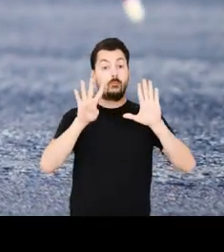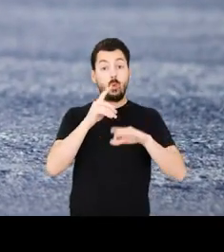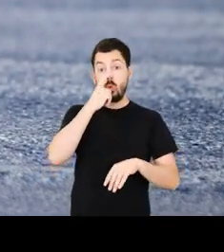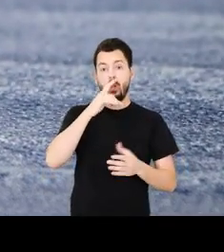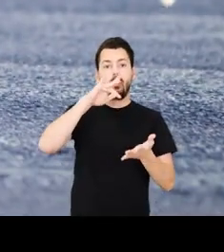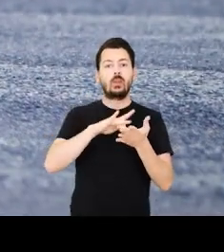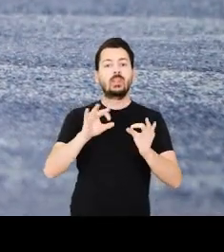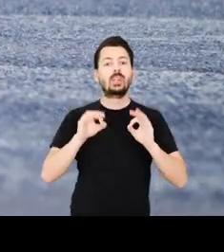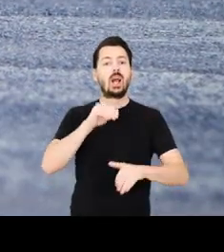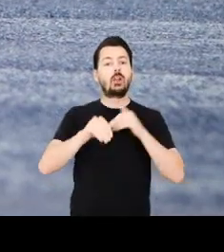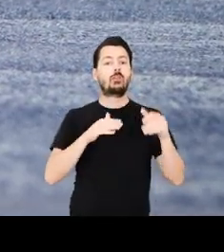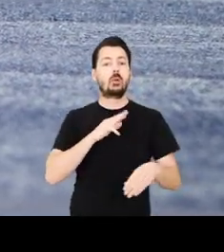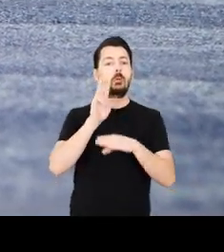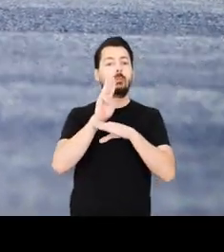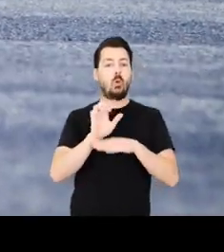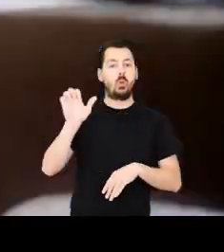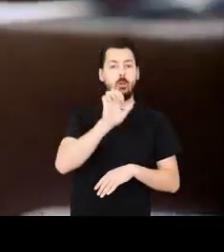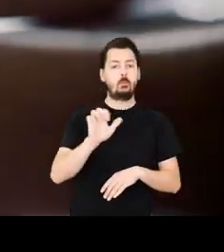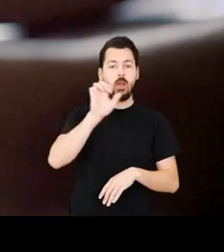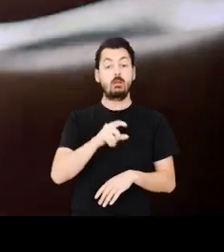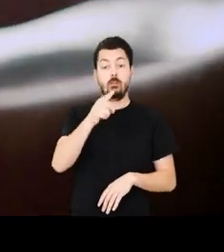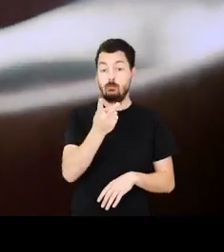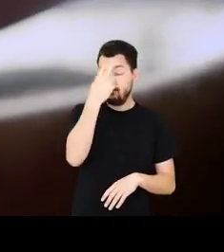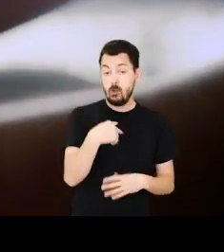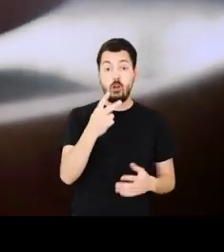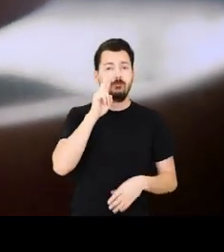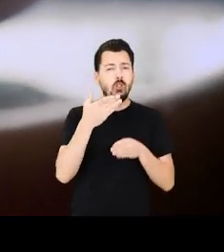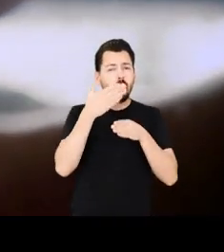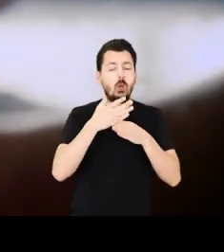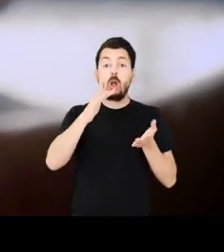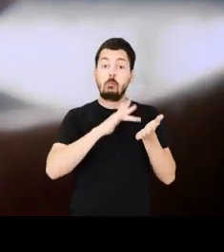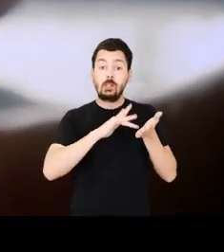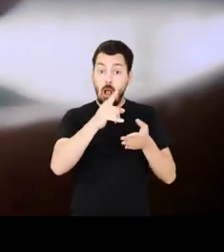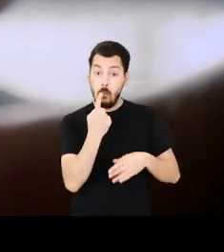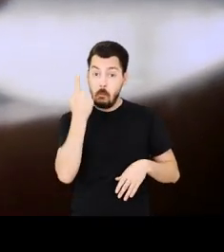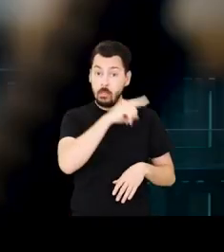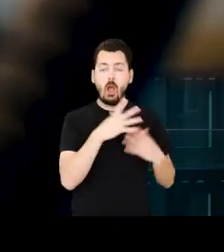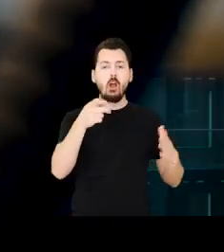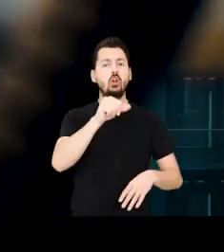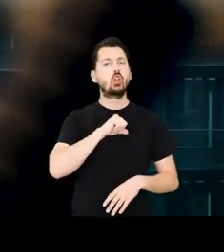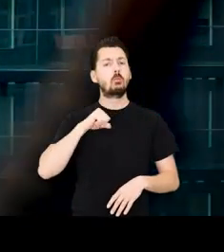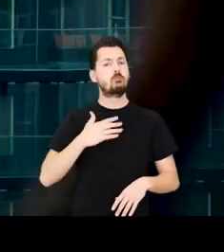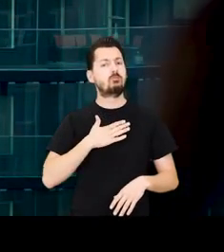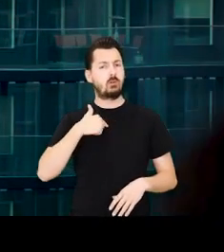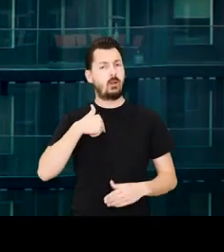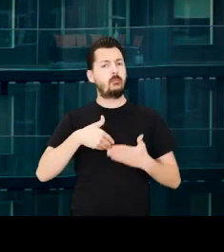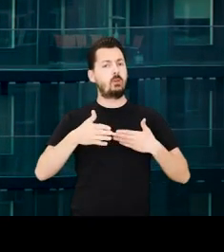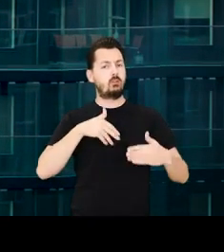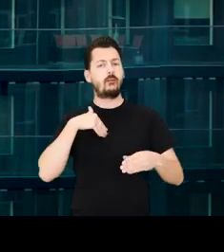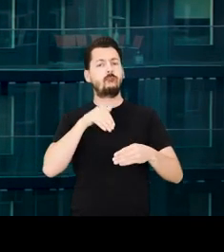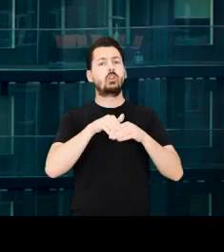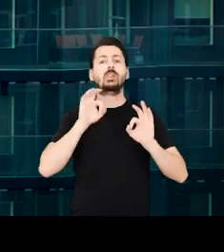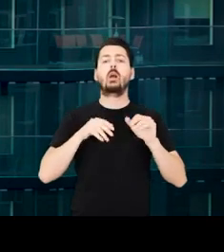moderado 9 de junio elecciones al parlamento europeo si eres una persona ciega o con discapacidad visual grave y conoces el sistema